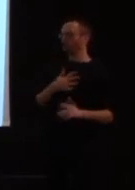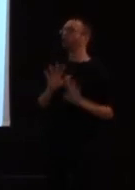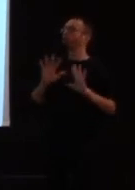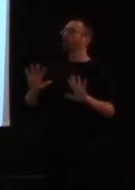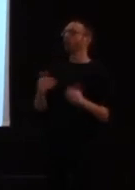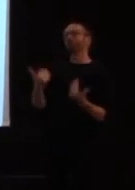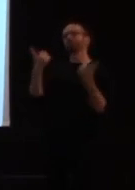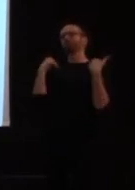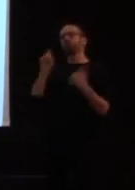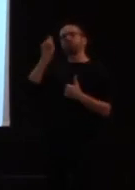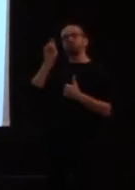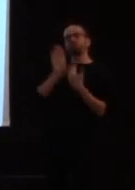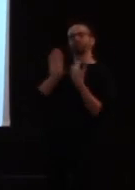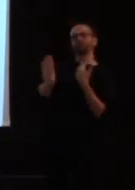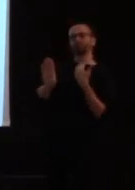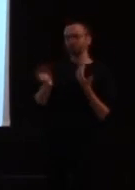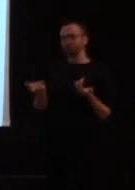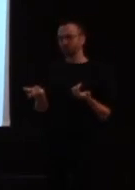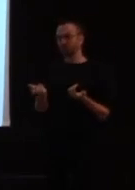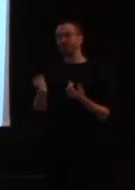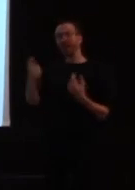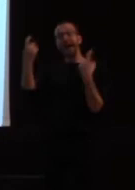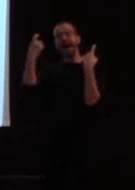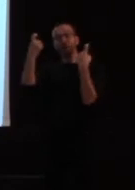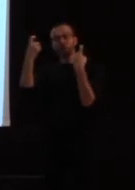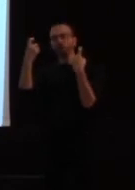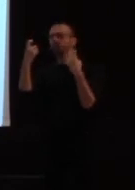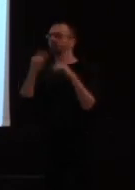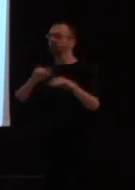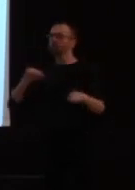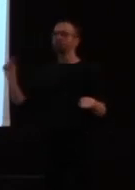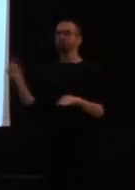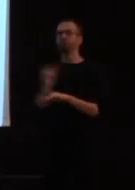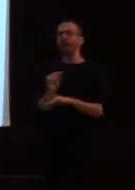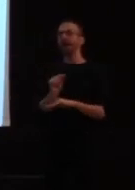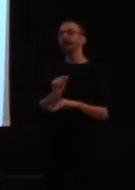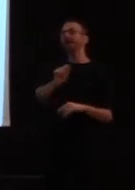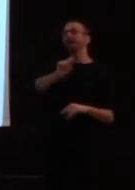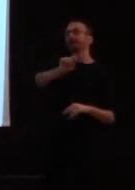nuestra responsabilidad, pero los hombres son muy críticos con los profesores que son